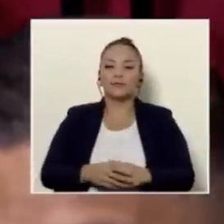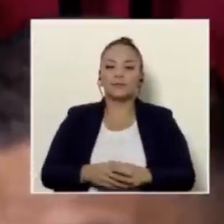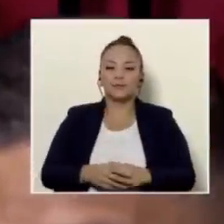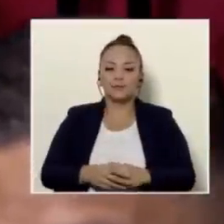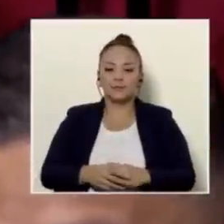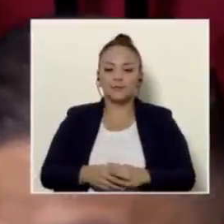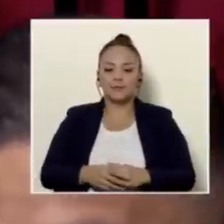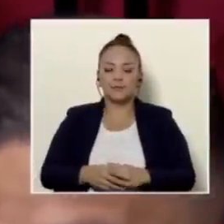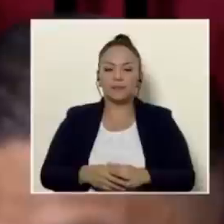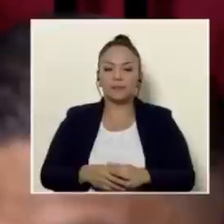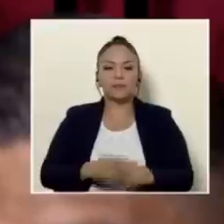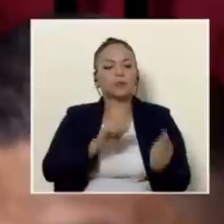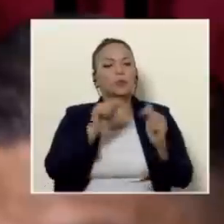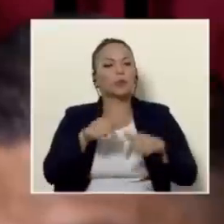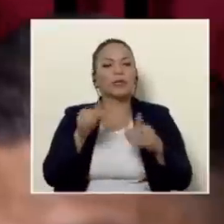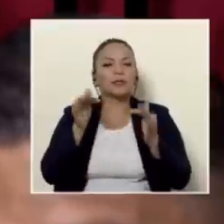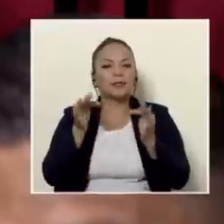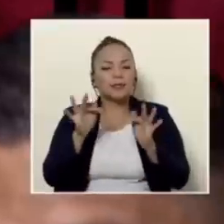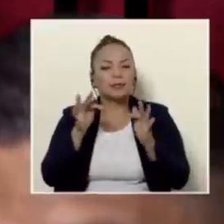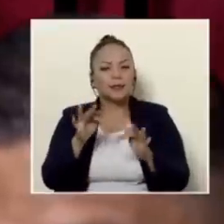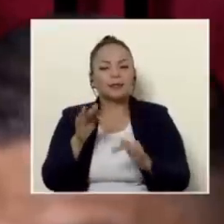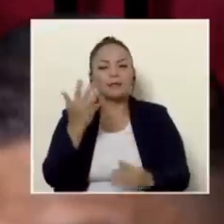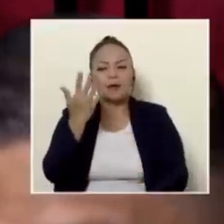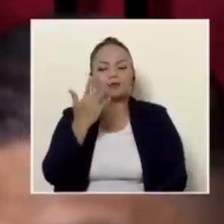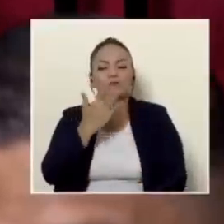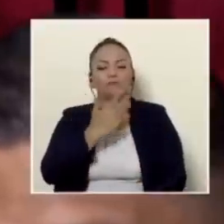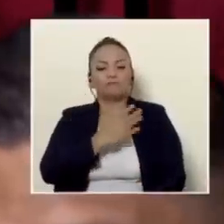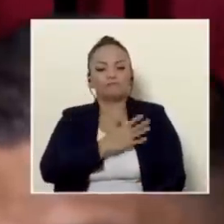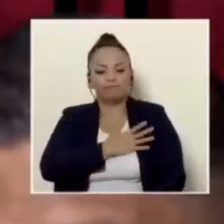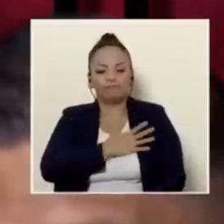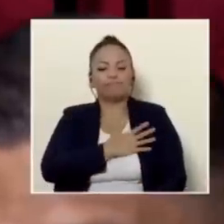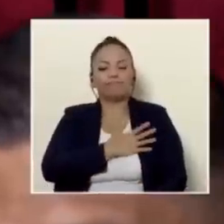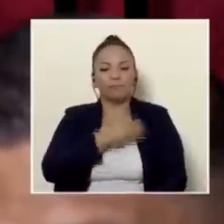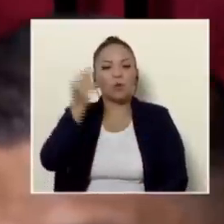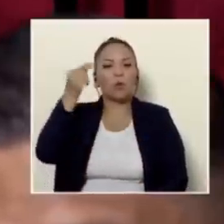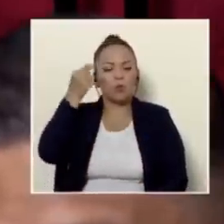de poner la mano en el corazón de un gobierno